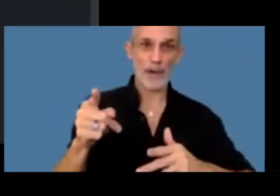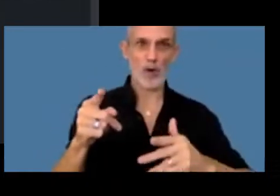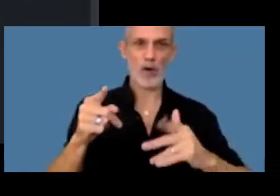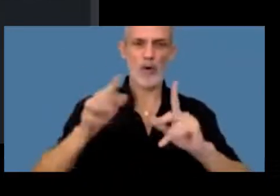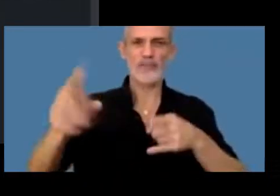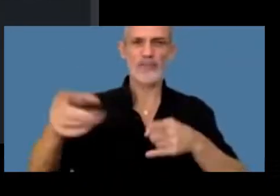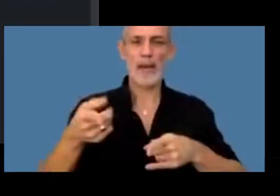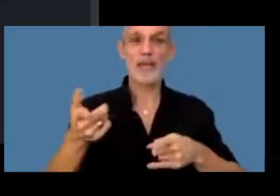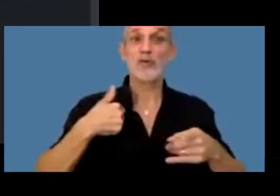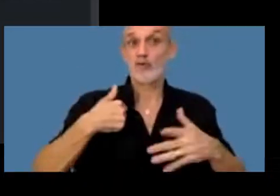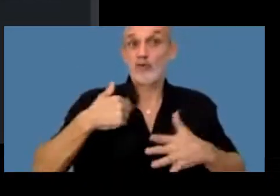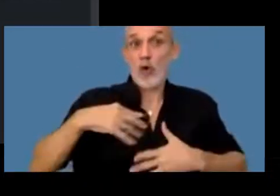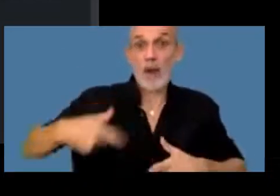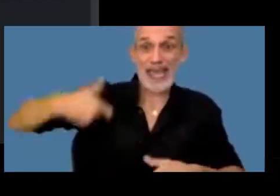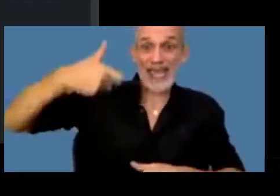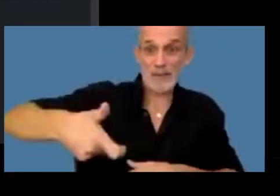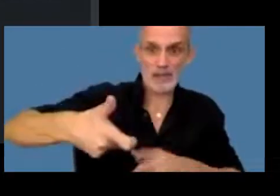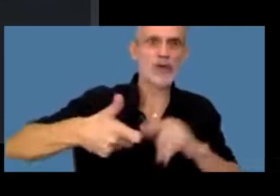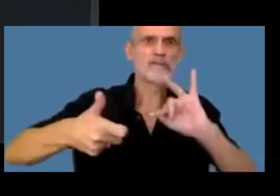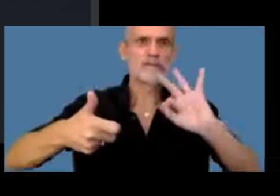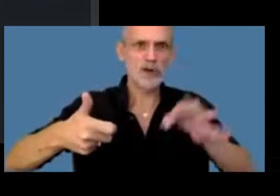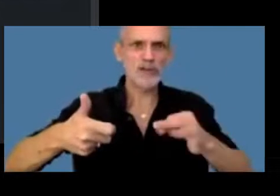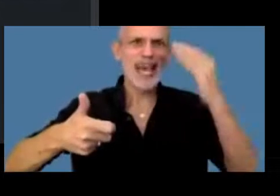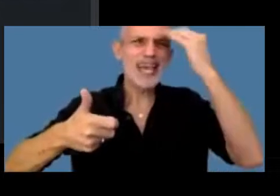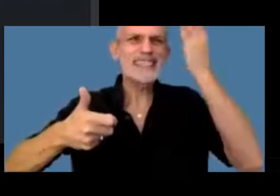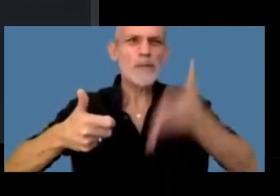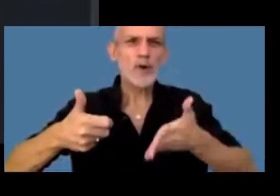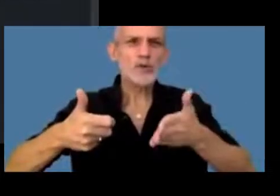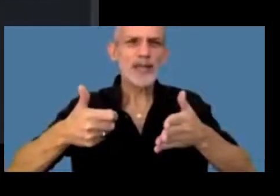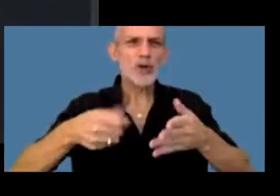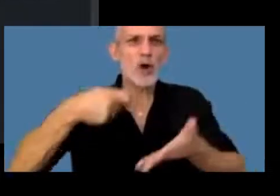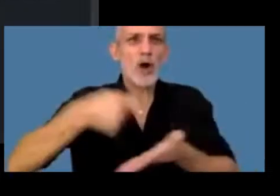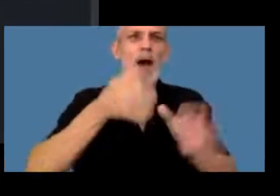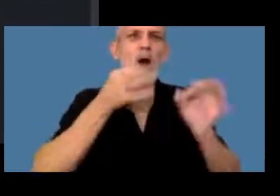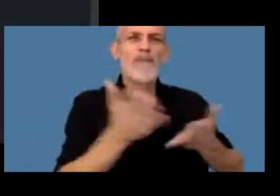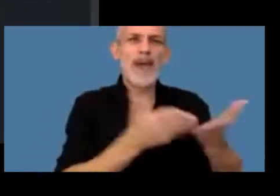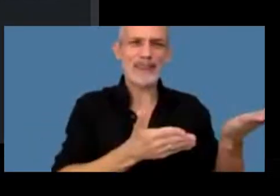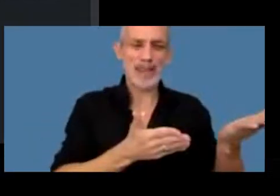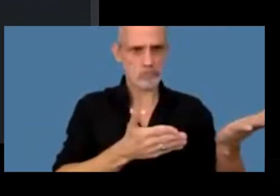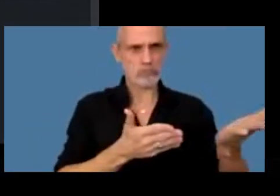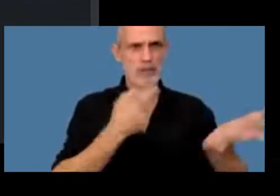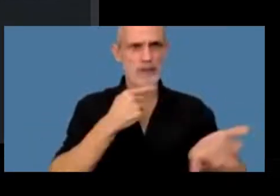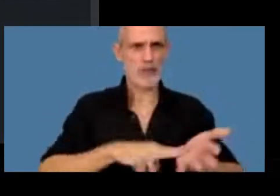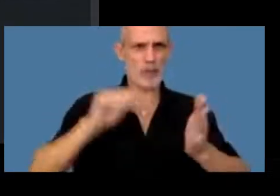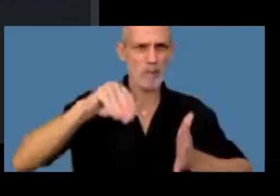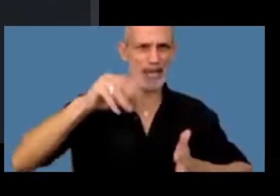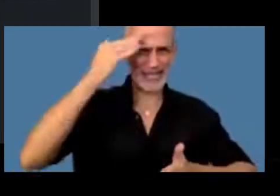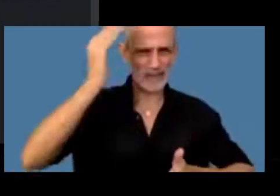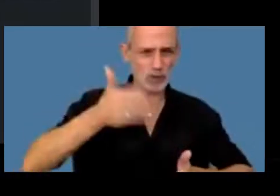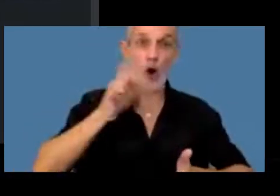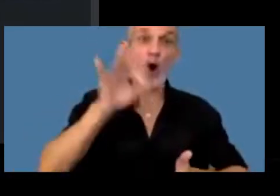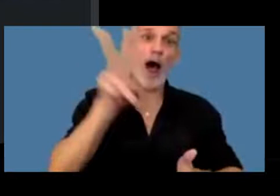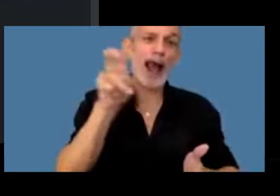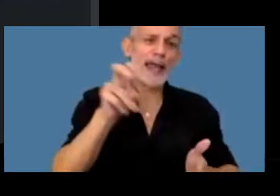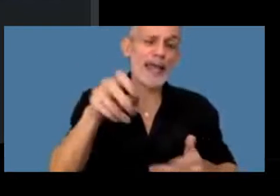yo, si soy inversor, sé que tengo que pagar el 15% el día que lo venda, el inmueble. O tendré que alquilarlo